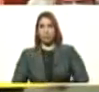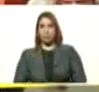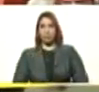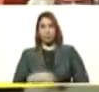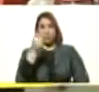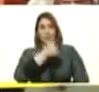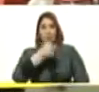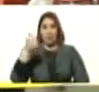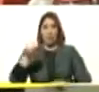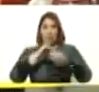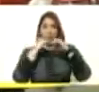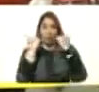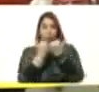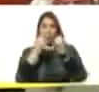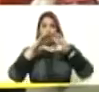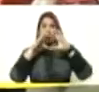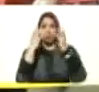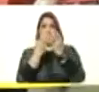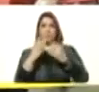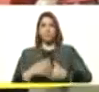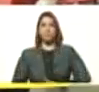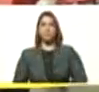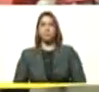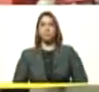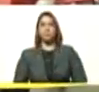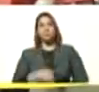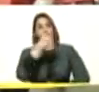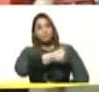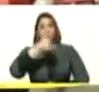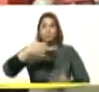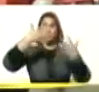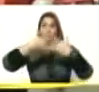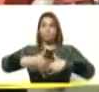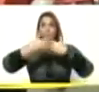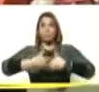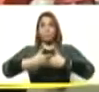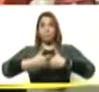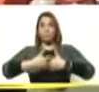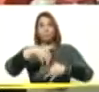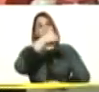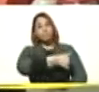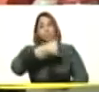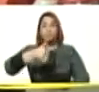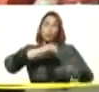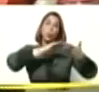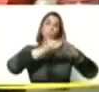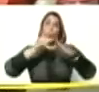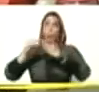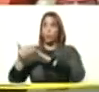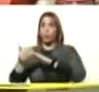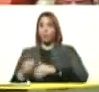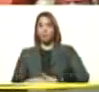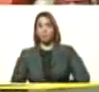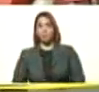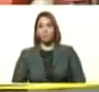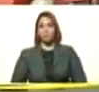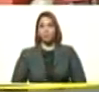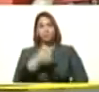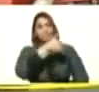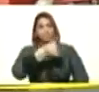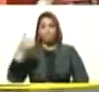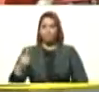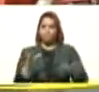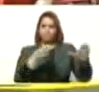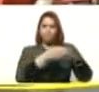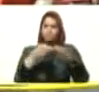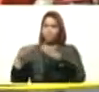cada aula de clase, de cada fábrica, de cada comunidad, de cada